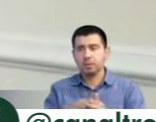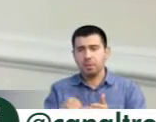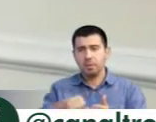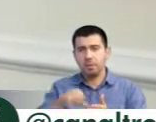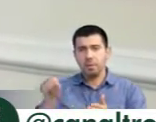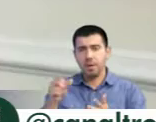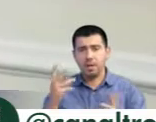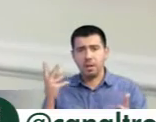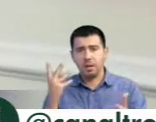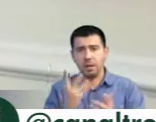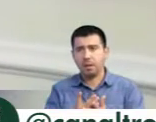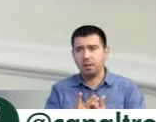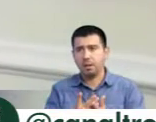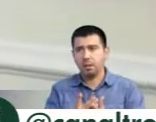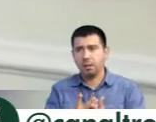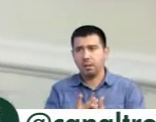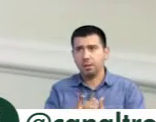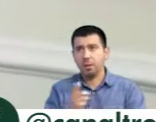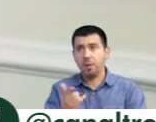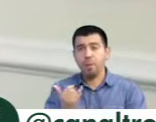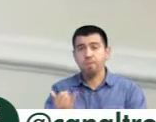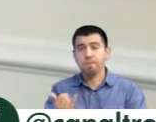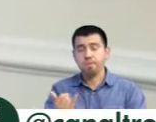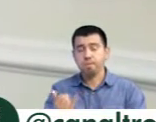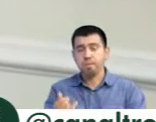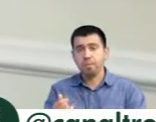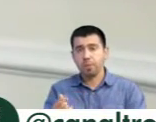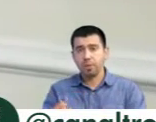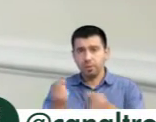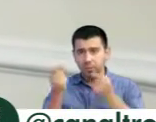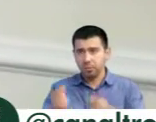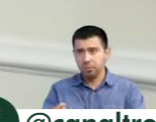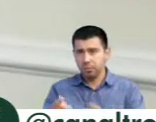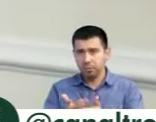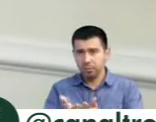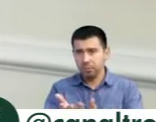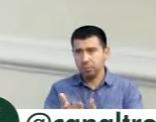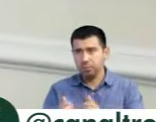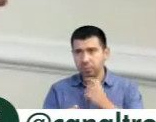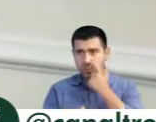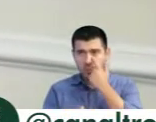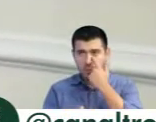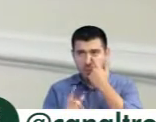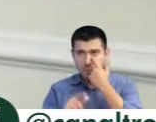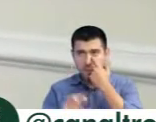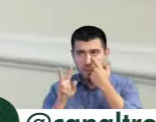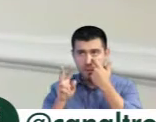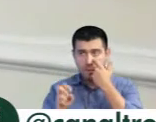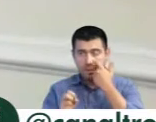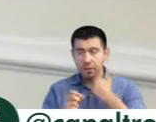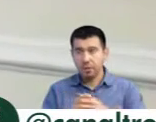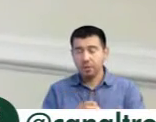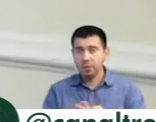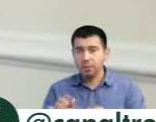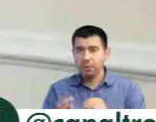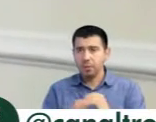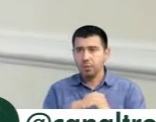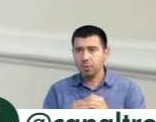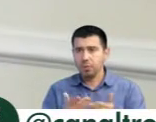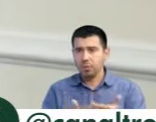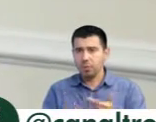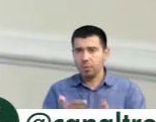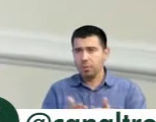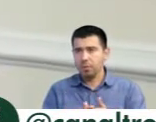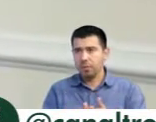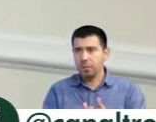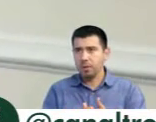pena y exista la definición de los sitios de reclusión. Y un tema que igualmente comparto que no haya